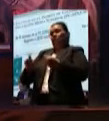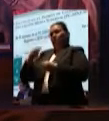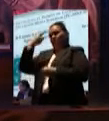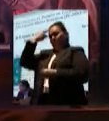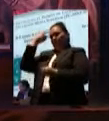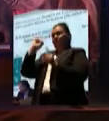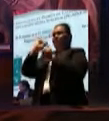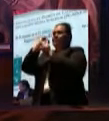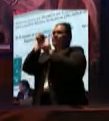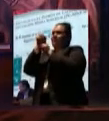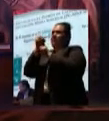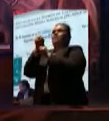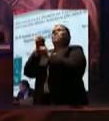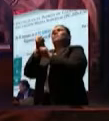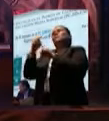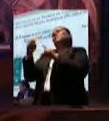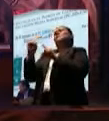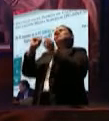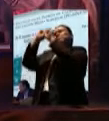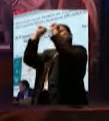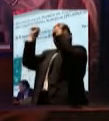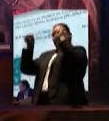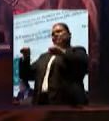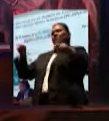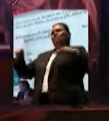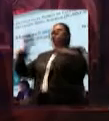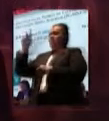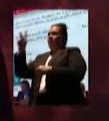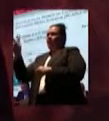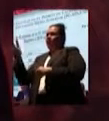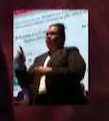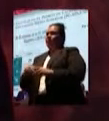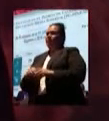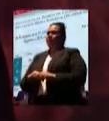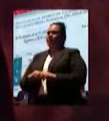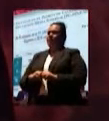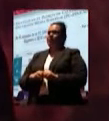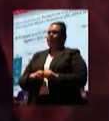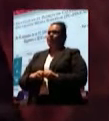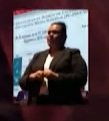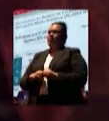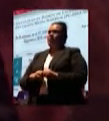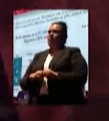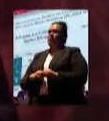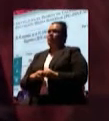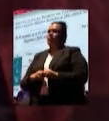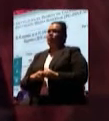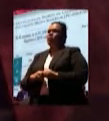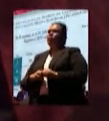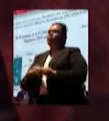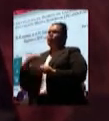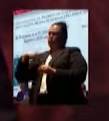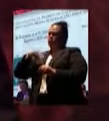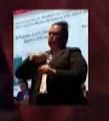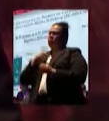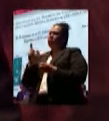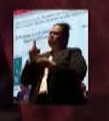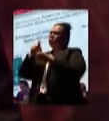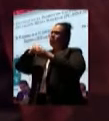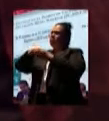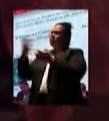sociedad. Estos beneficios exceden a la inversión que la sociedad realiza en ella. Son muchos